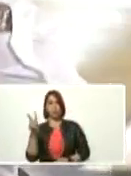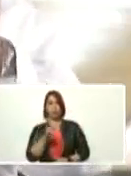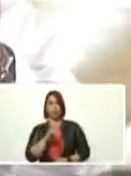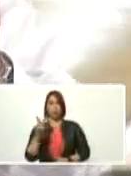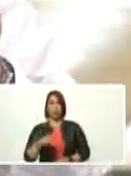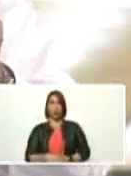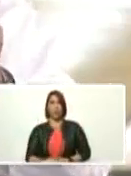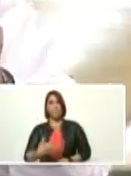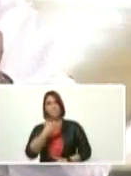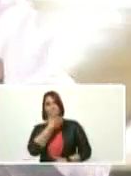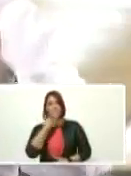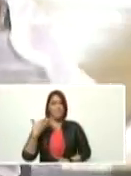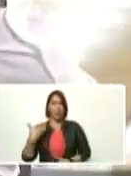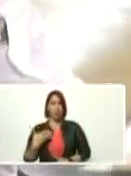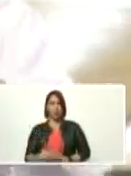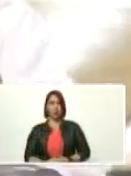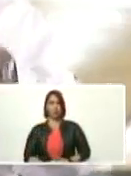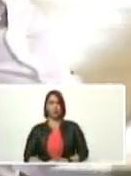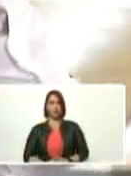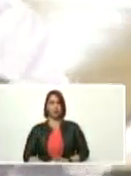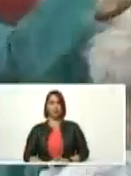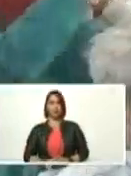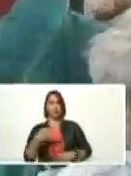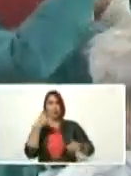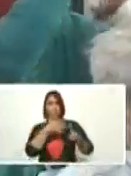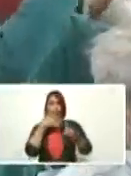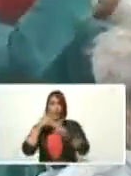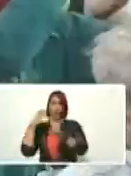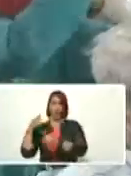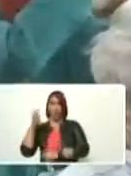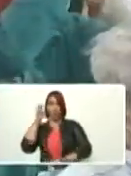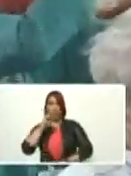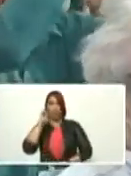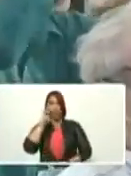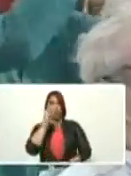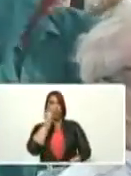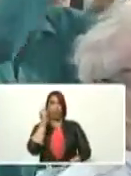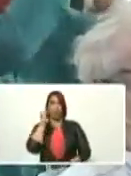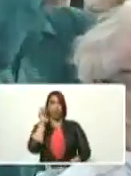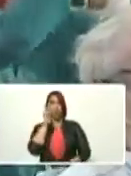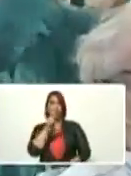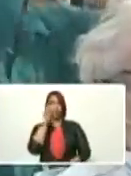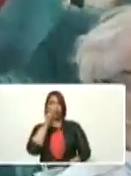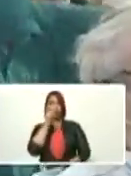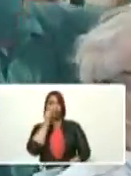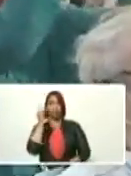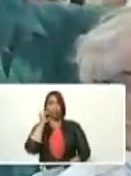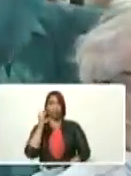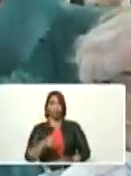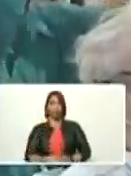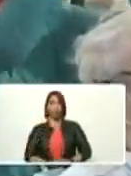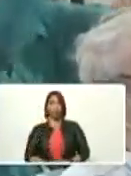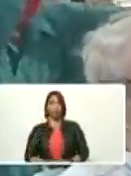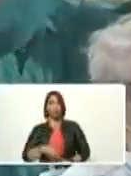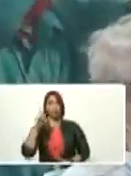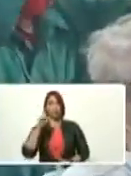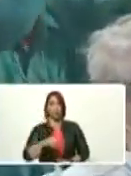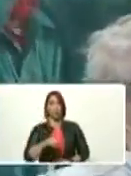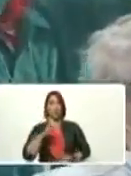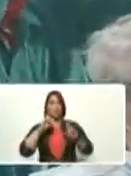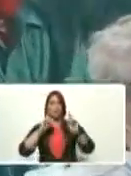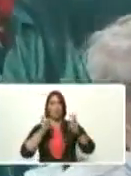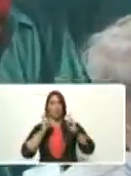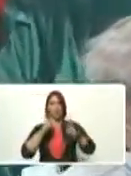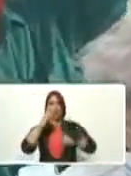y mejorar la formación de los maestros, las maestras, los profesores, las profesoras y los contenidos